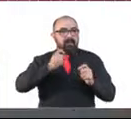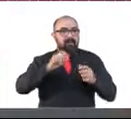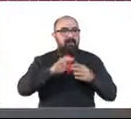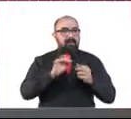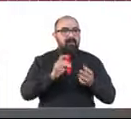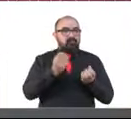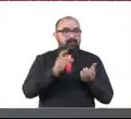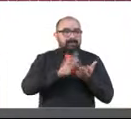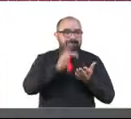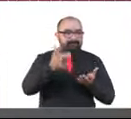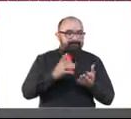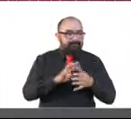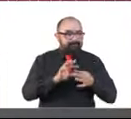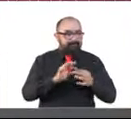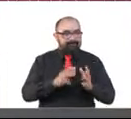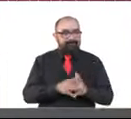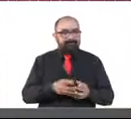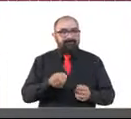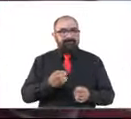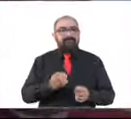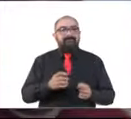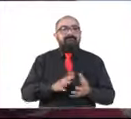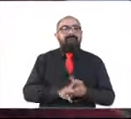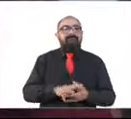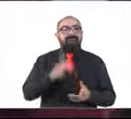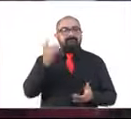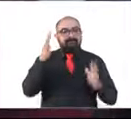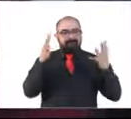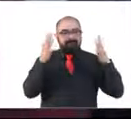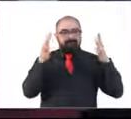gracias. Gracias, Julia.